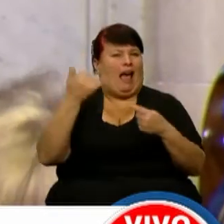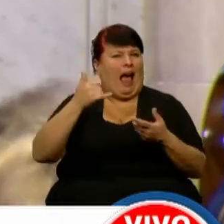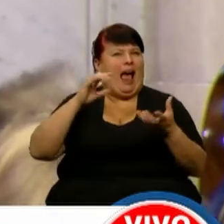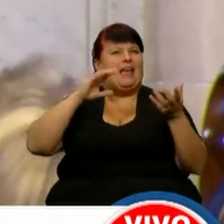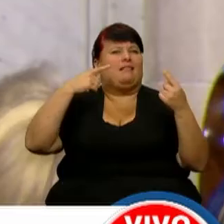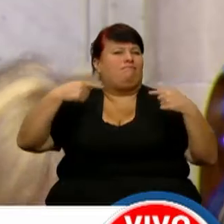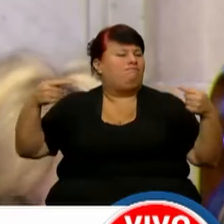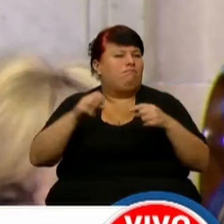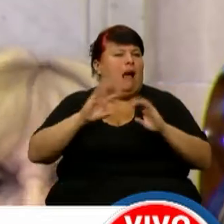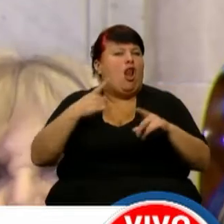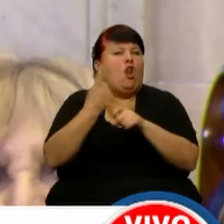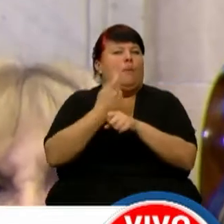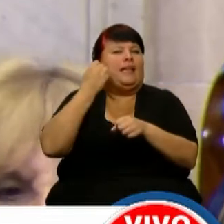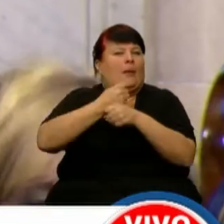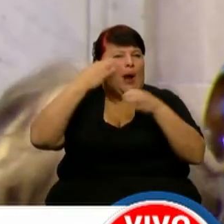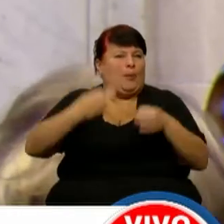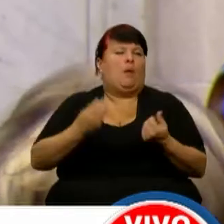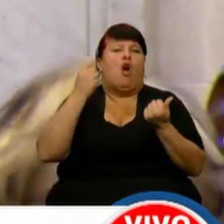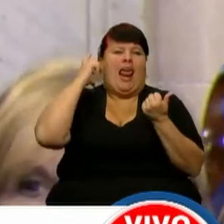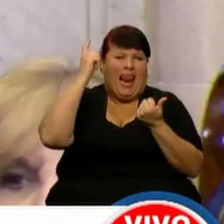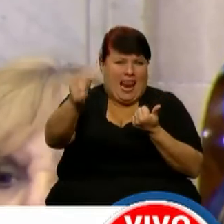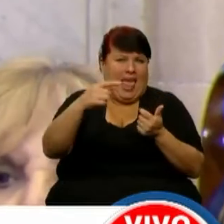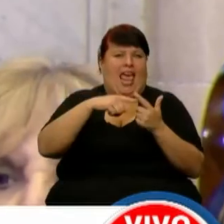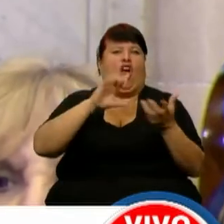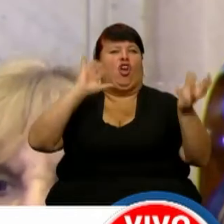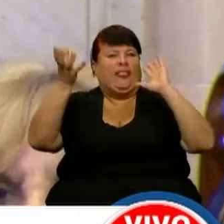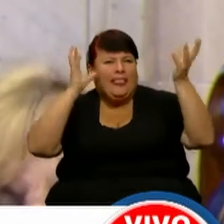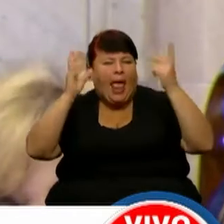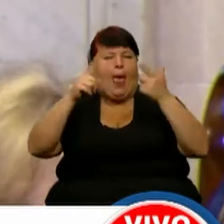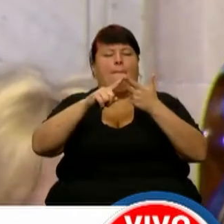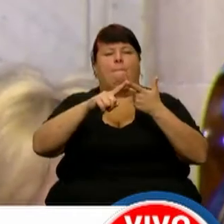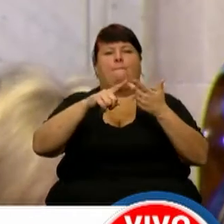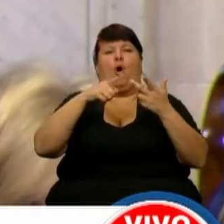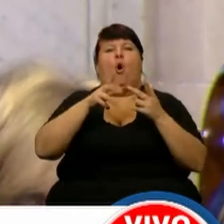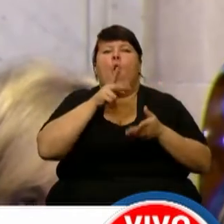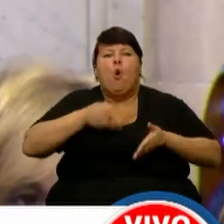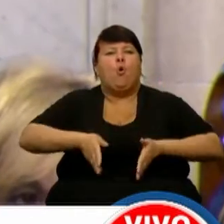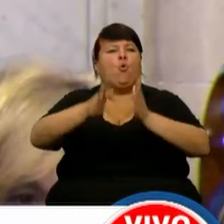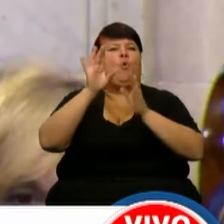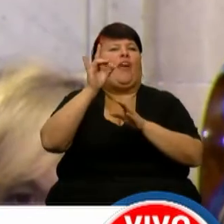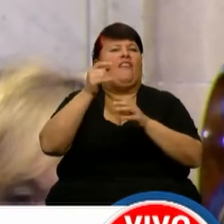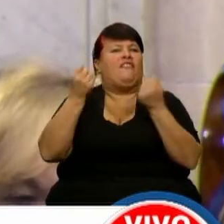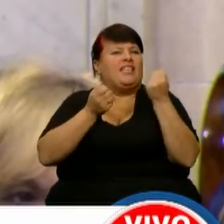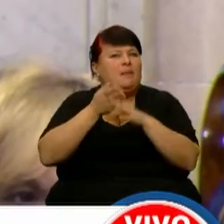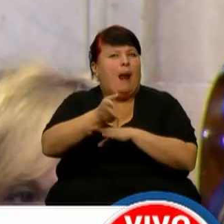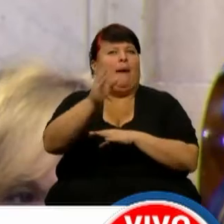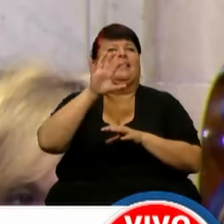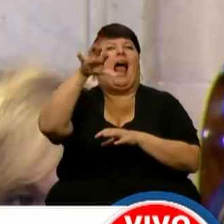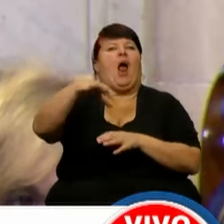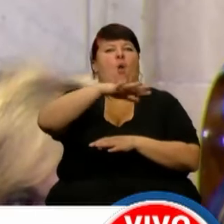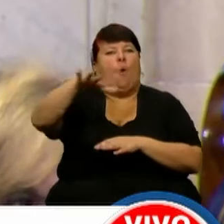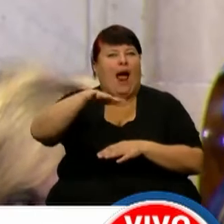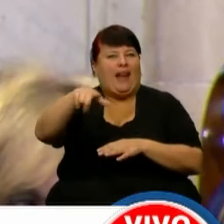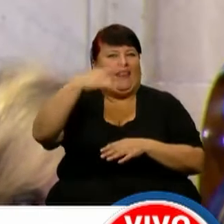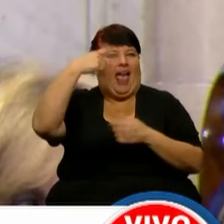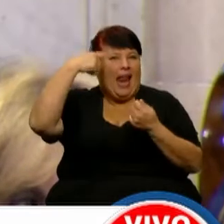que ellos tienen. Desde las distancias, condiciones climáticas, rutas difíciles de acceso a los establecimientos